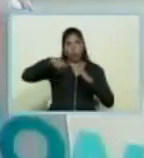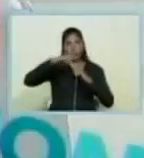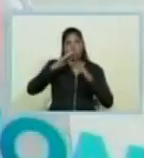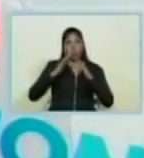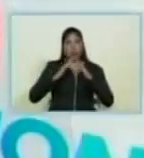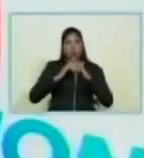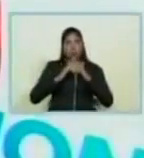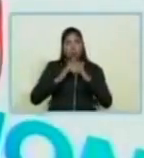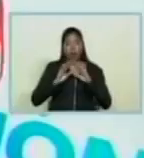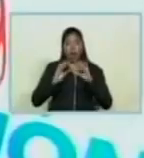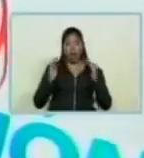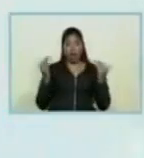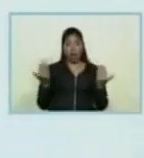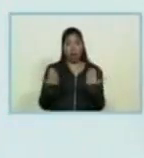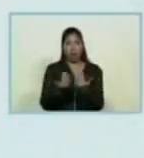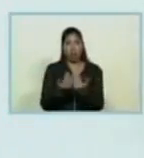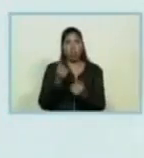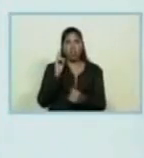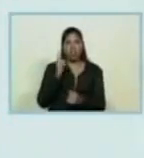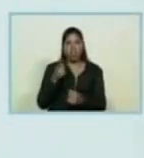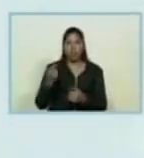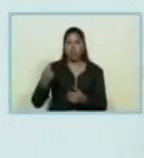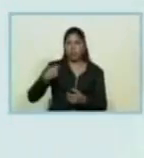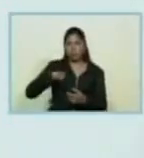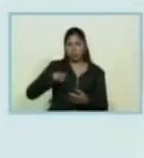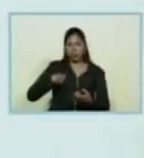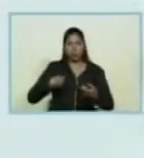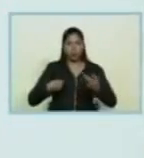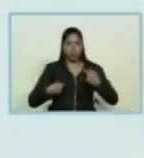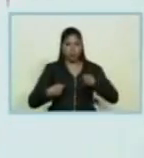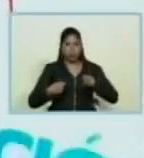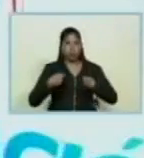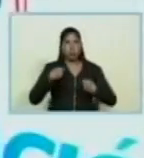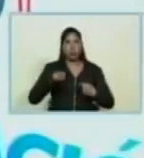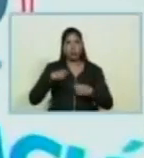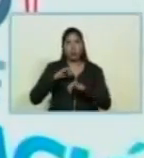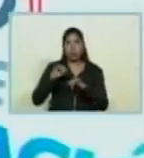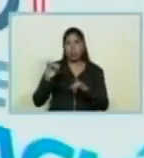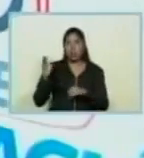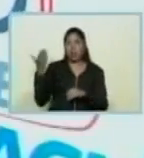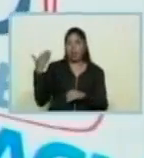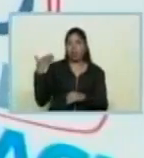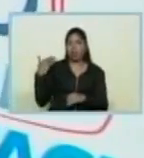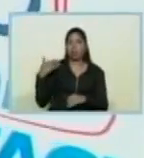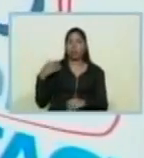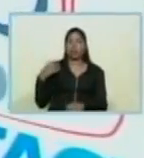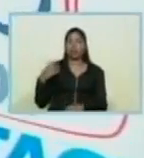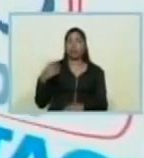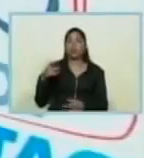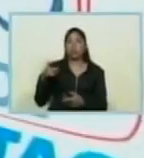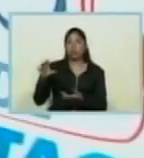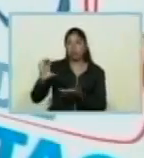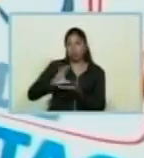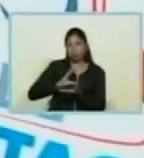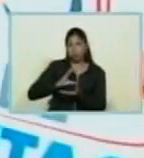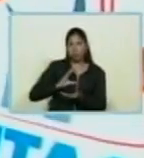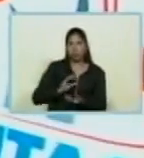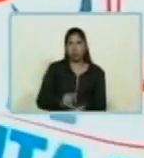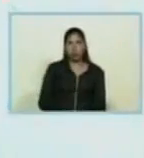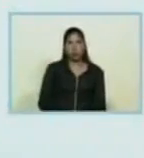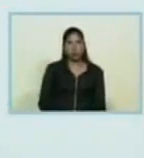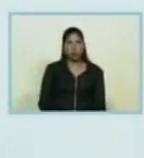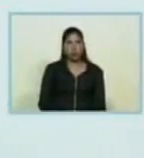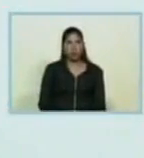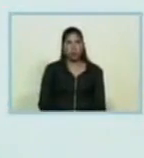Hogares de la Patria, la compañera María Rosa, con recursos aprobados por usted al movimiento Somos Venezuela. Y además de